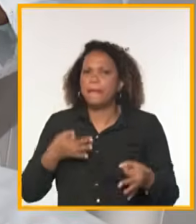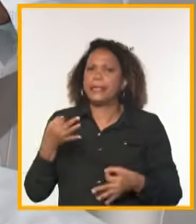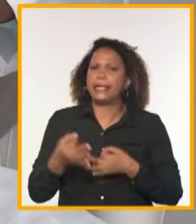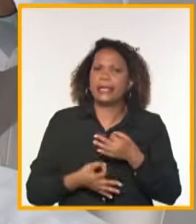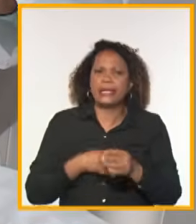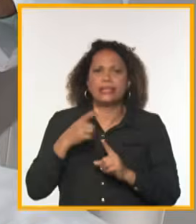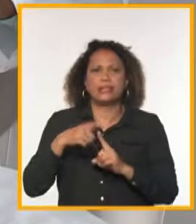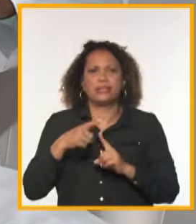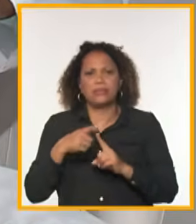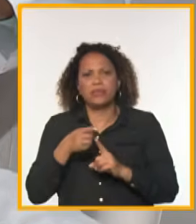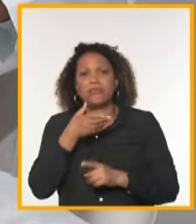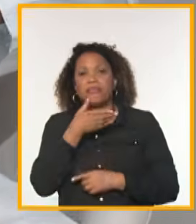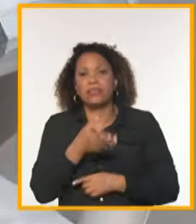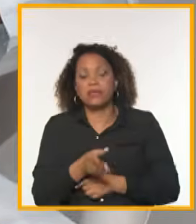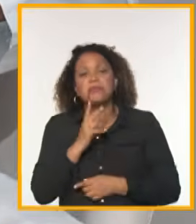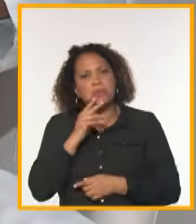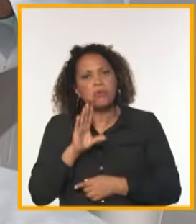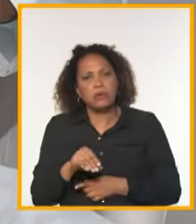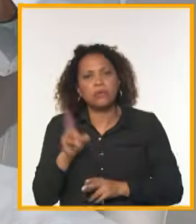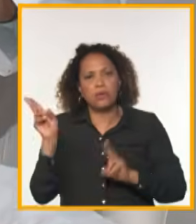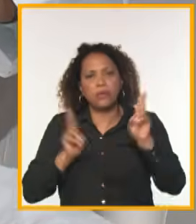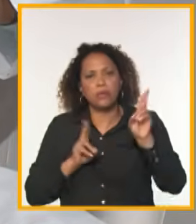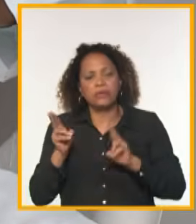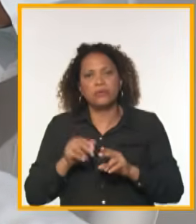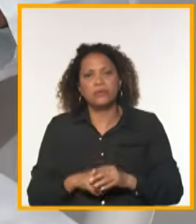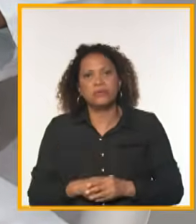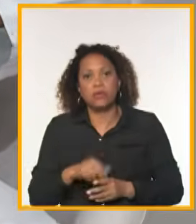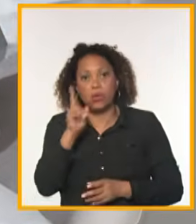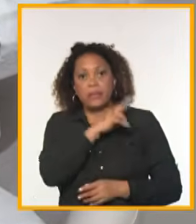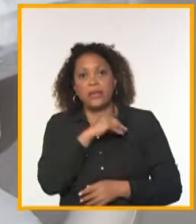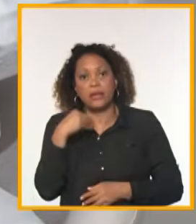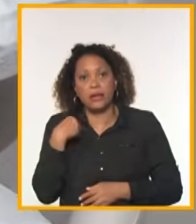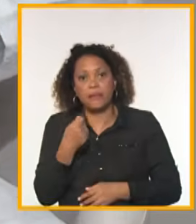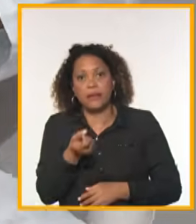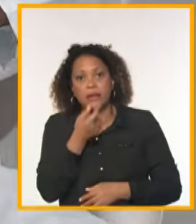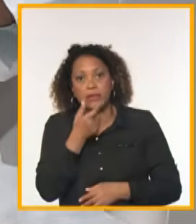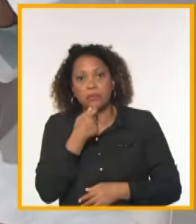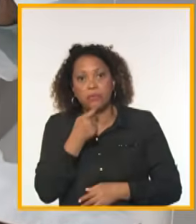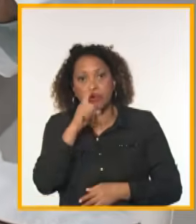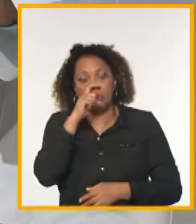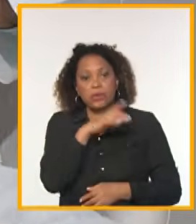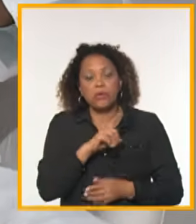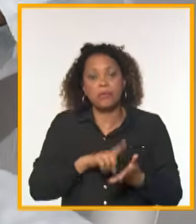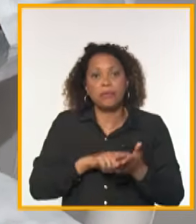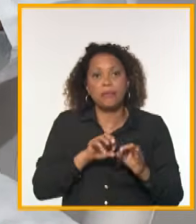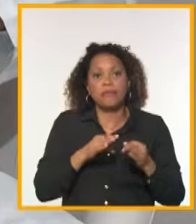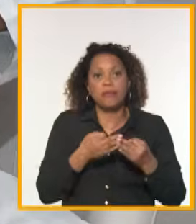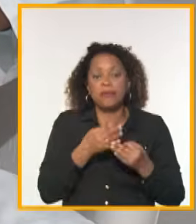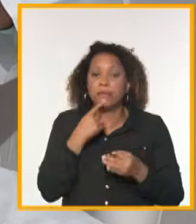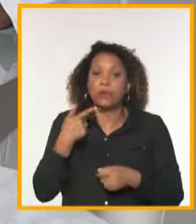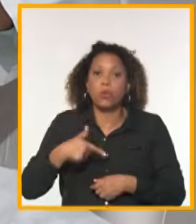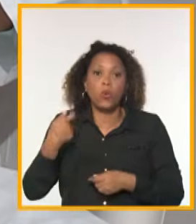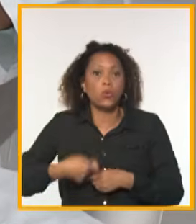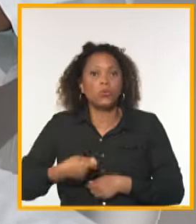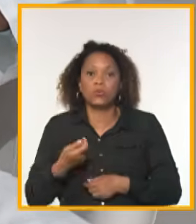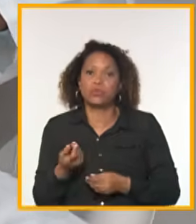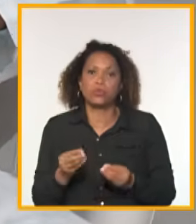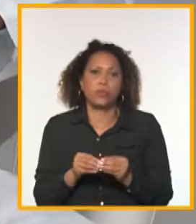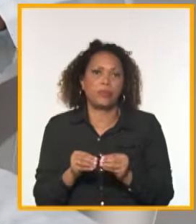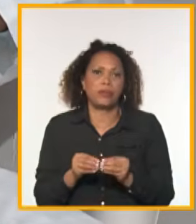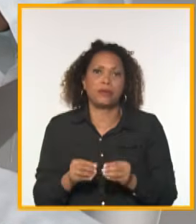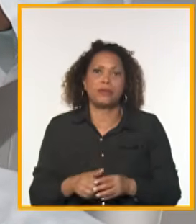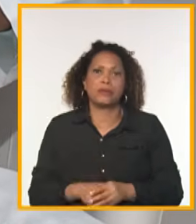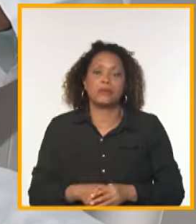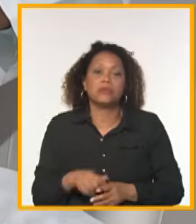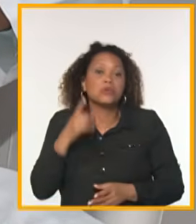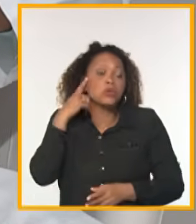tratamiento y él me dijo que estaba de acuerdo conmigo, que esos medicamentos se iban a comprar para los niños y los padres, pero que no era justo. Y yo le dije, comandante, es que yo no